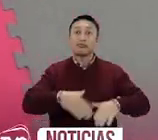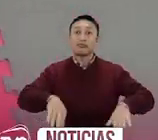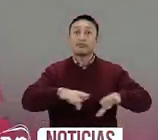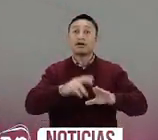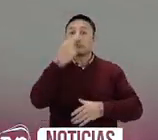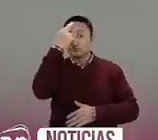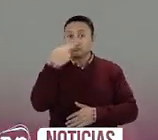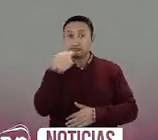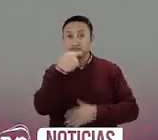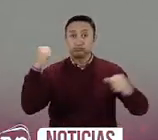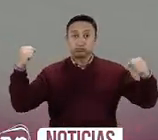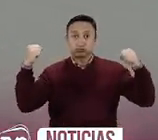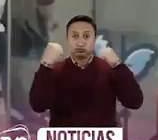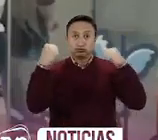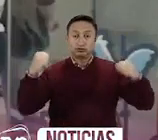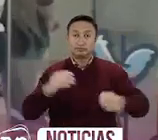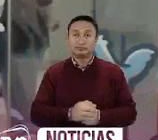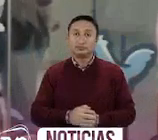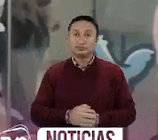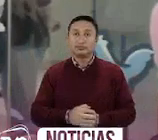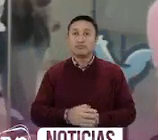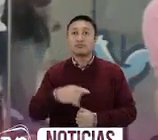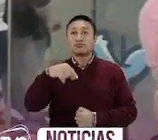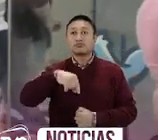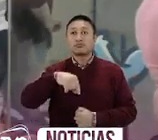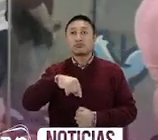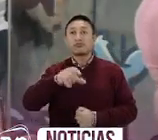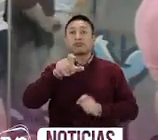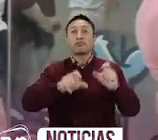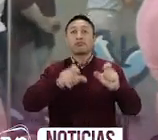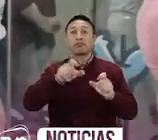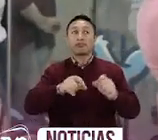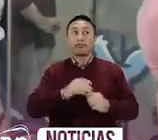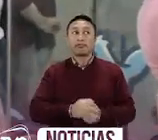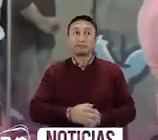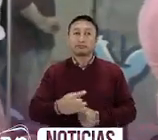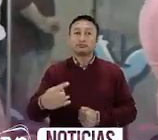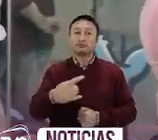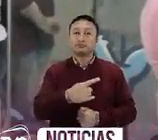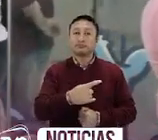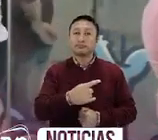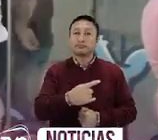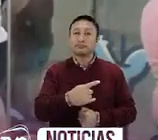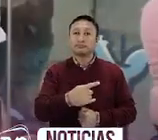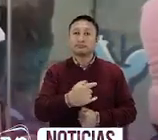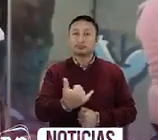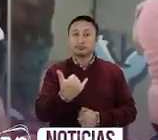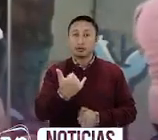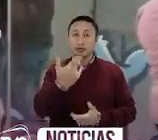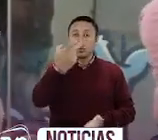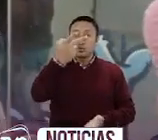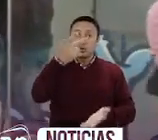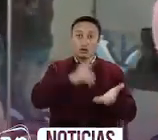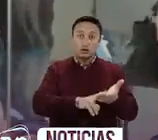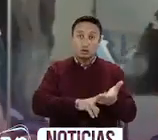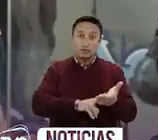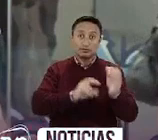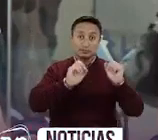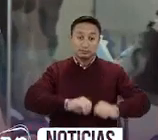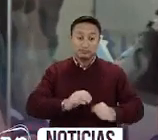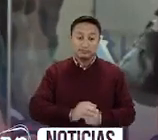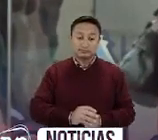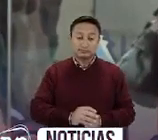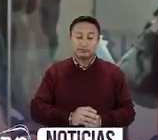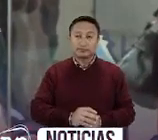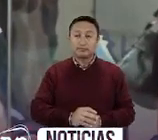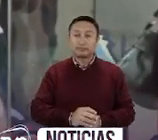rehabilitación física. Vamos a duplicar justamente la afluencia de pacientes. Tenemos una capacidad instalada que debemos justamente potenciarla a un